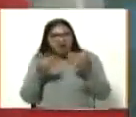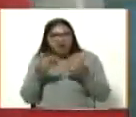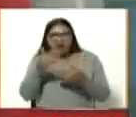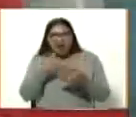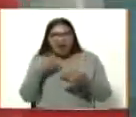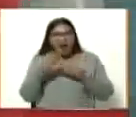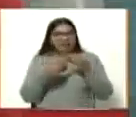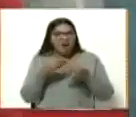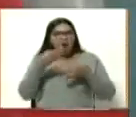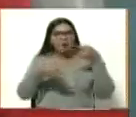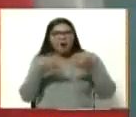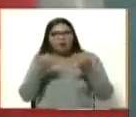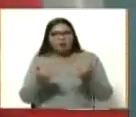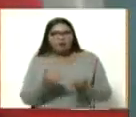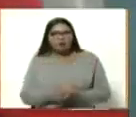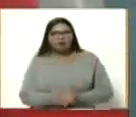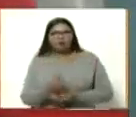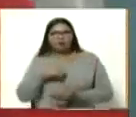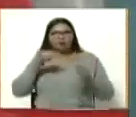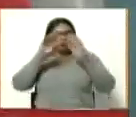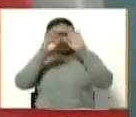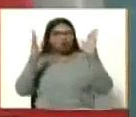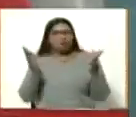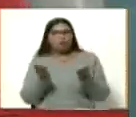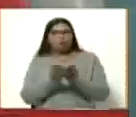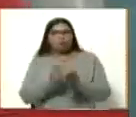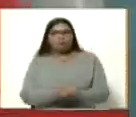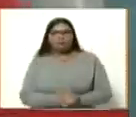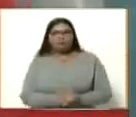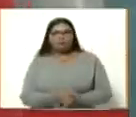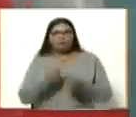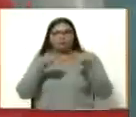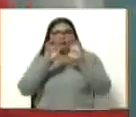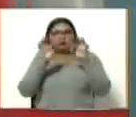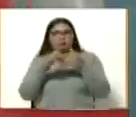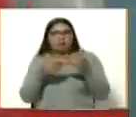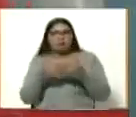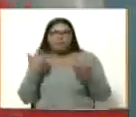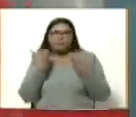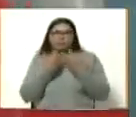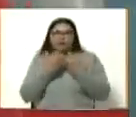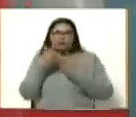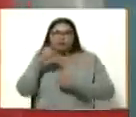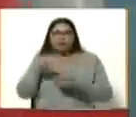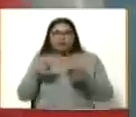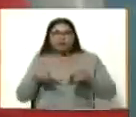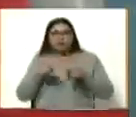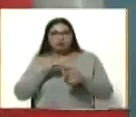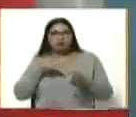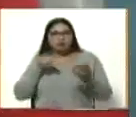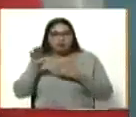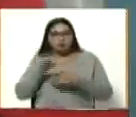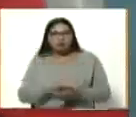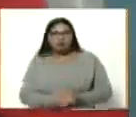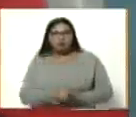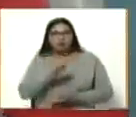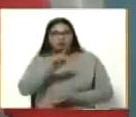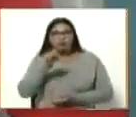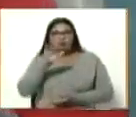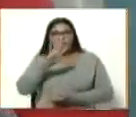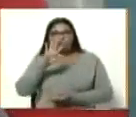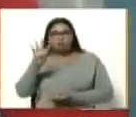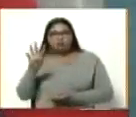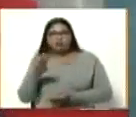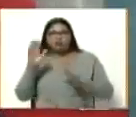el juez y señor del mundo. Eso, entre otras cosas, es lo que estamos peleando acá en nuestro país. 11:54, señor Caballero,